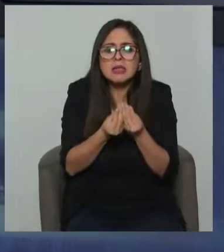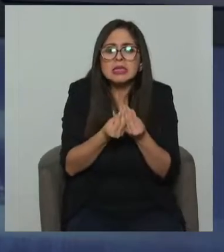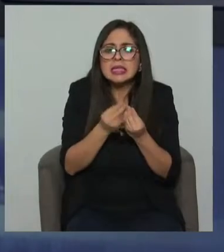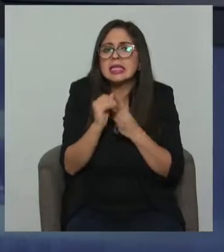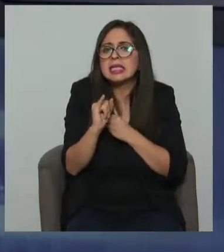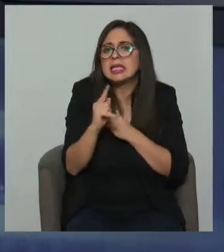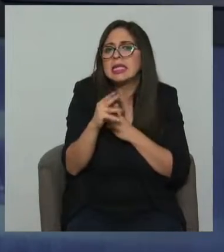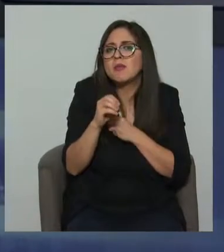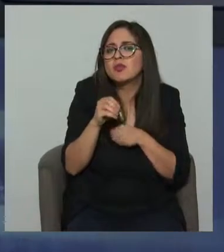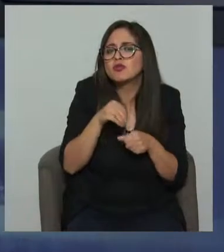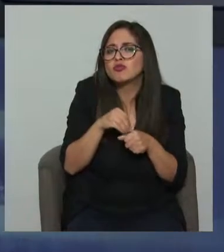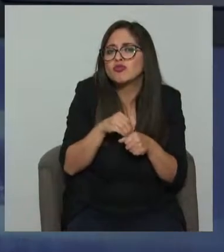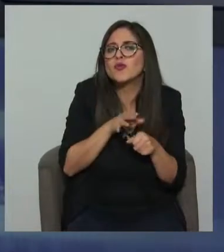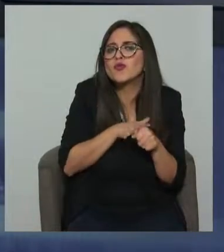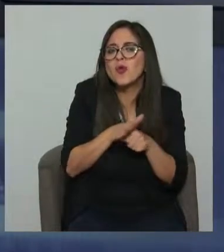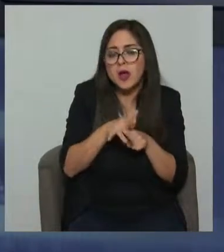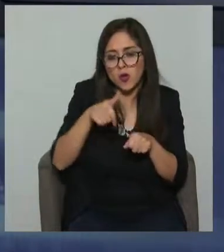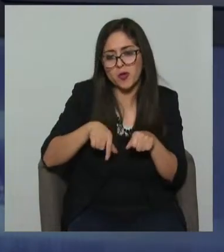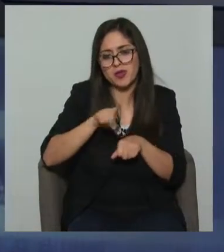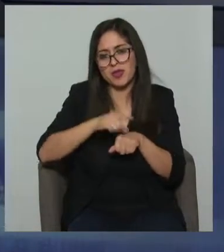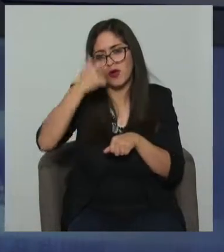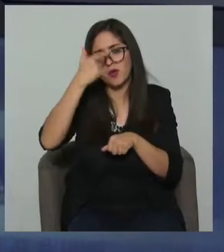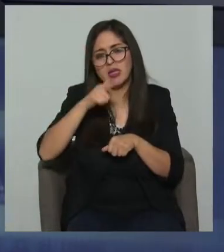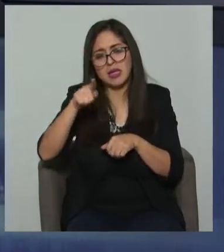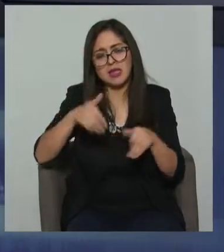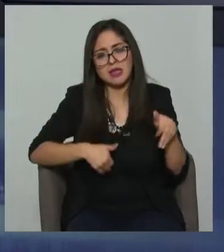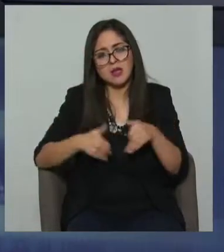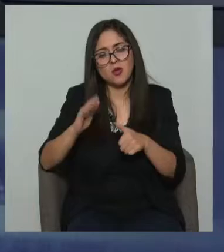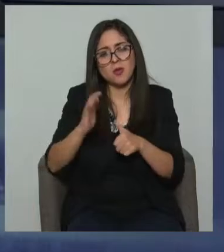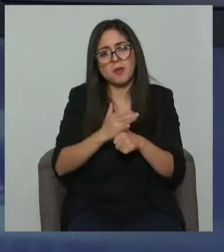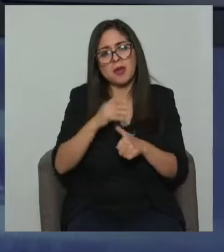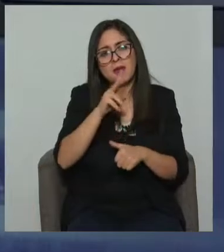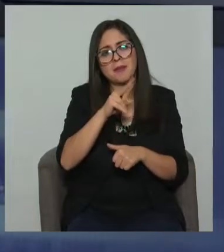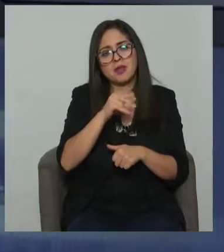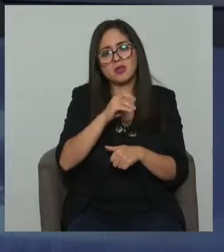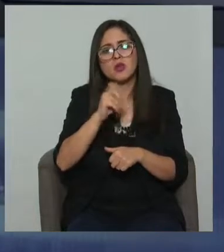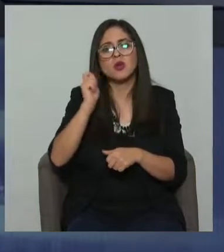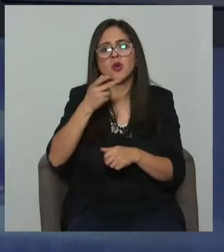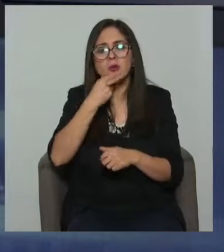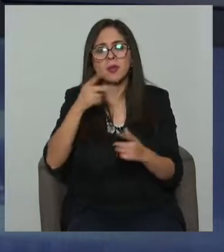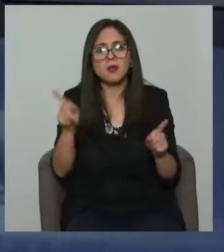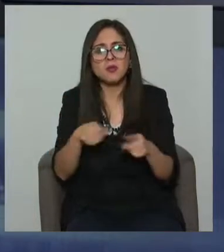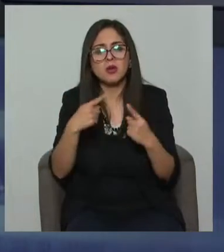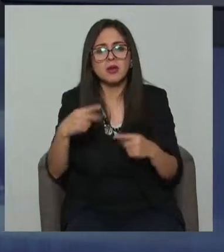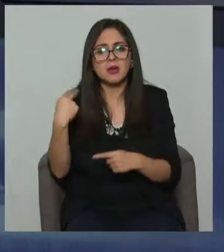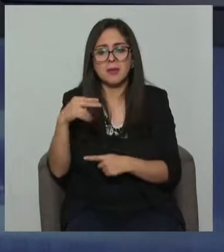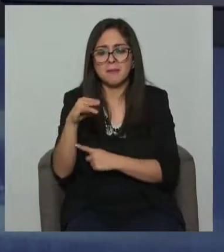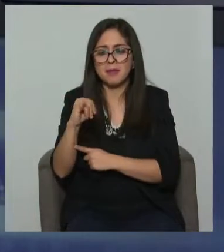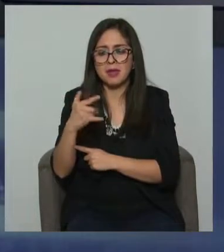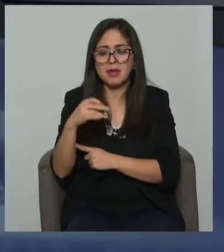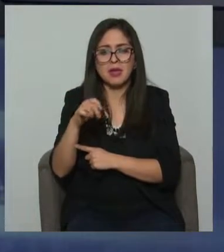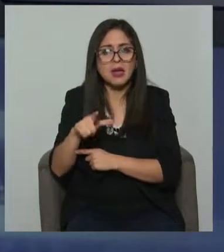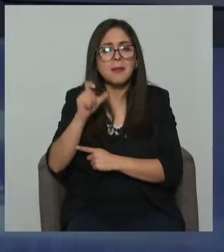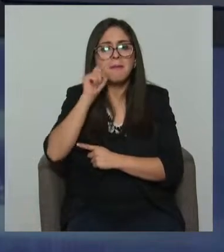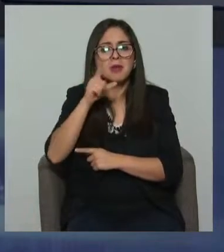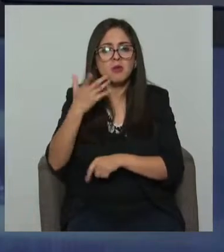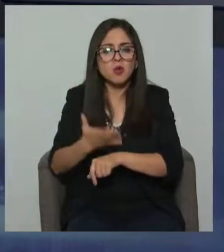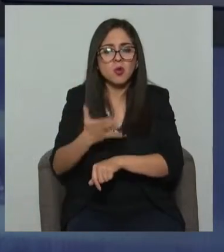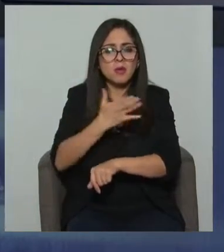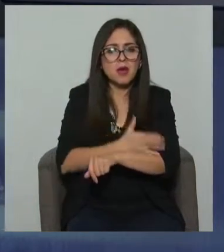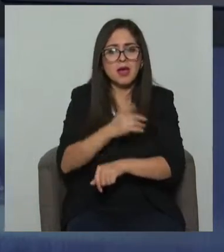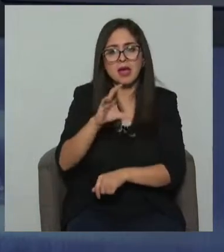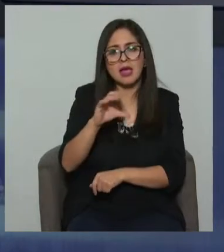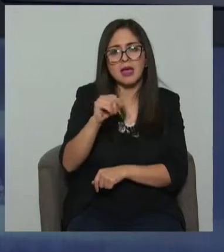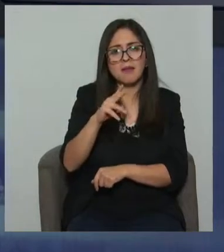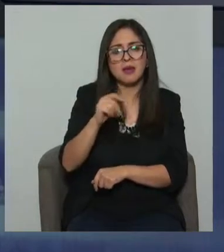lo descubriremos esta noche en Teatro Bar El Vicio. Nos acompaña en la música Miguel Haller y tenemos a una extraordinaria compañera